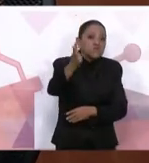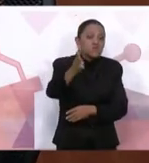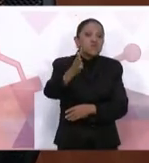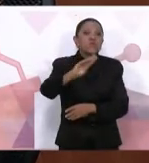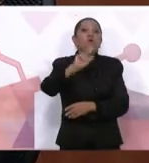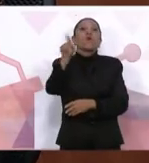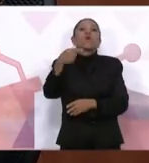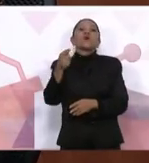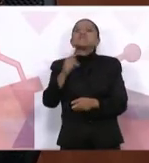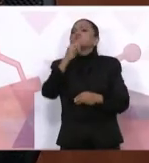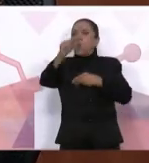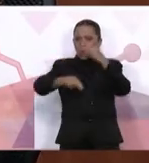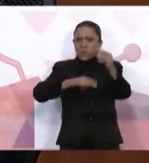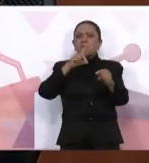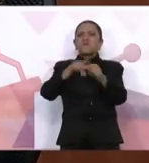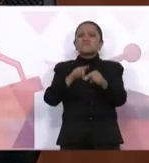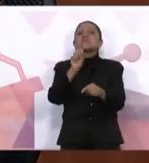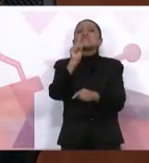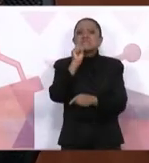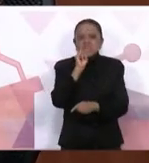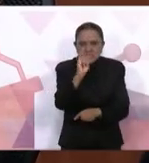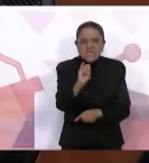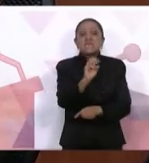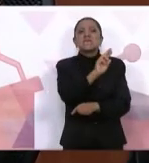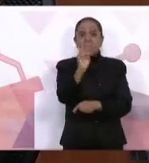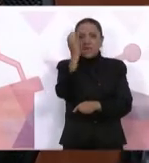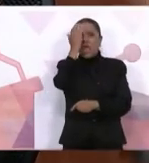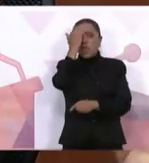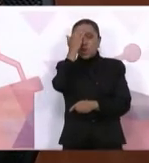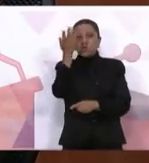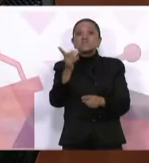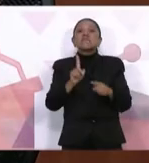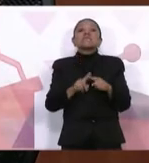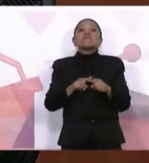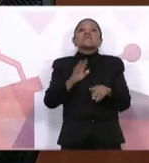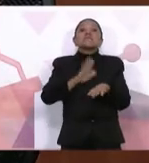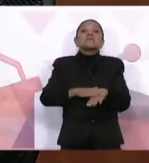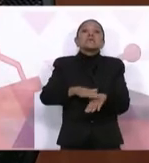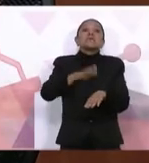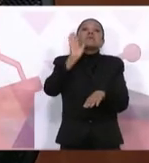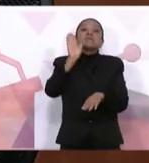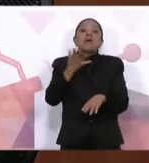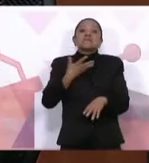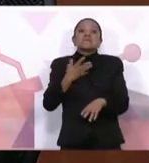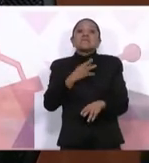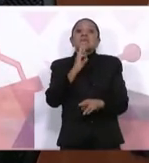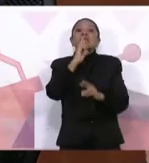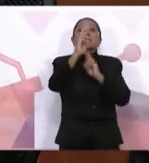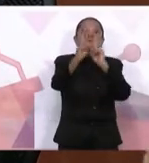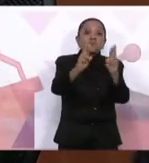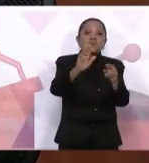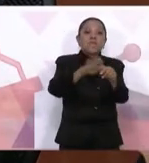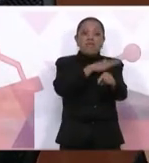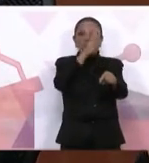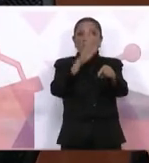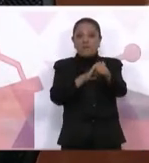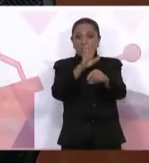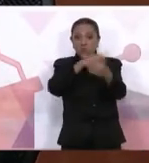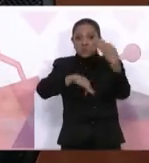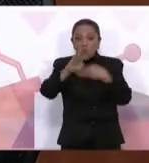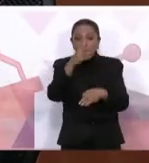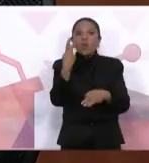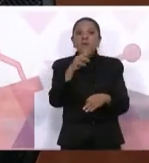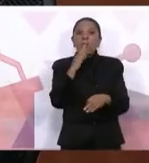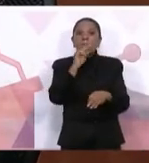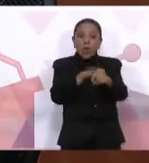sí reconocer a quien más da resultados para todos pero mejorarla quien dar resultados pero